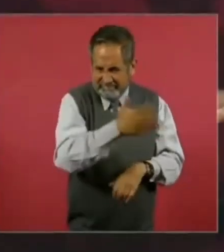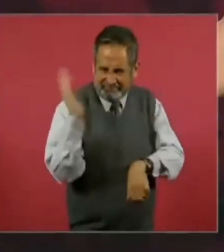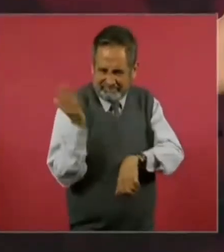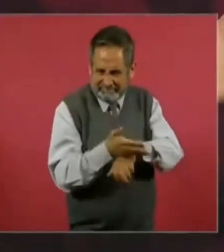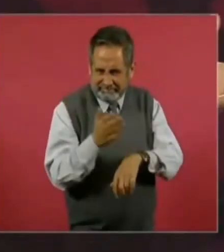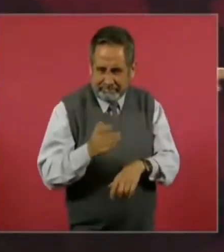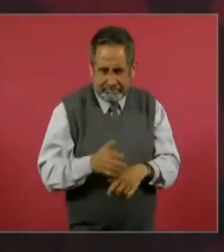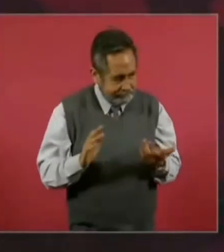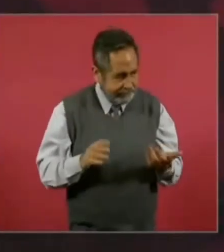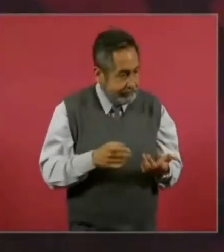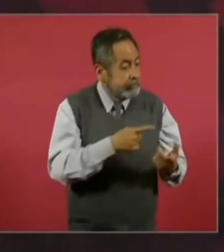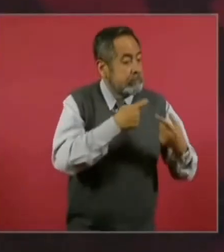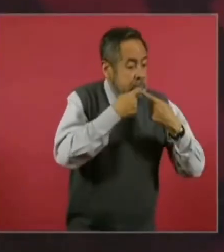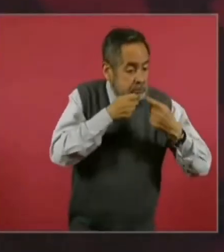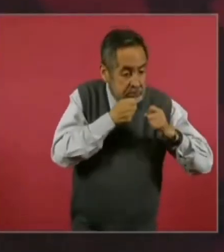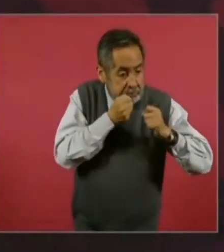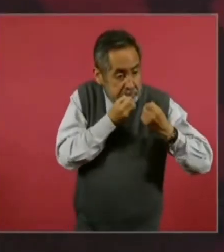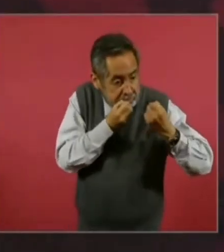¿Sí?